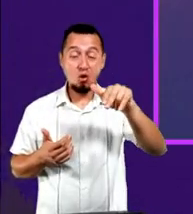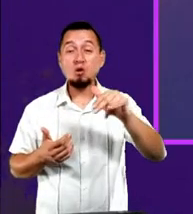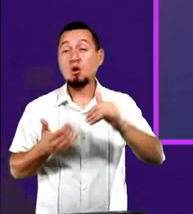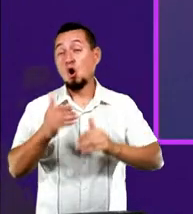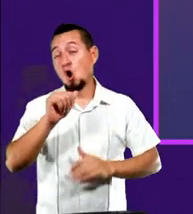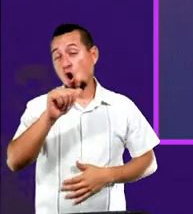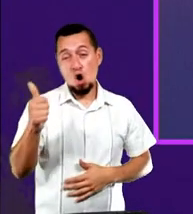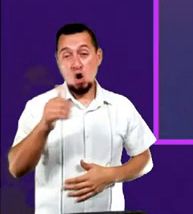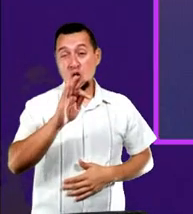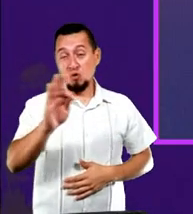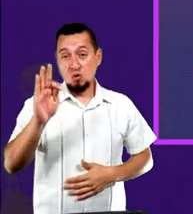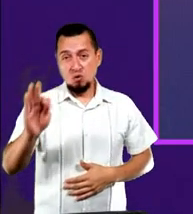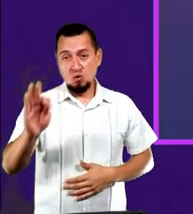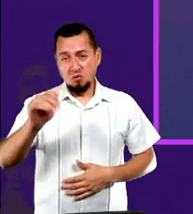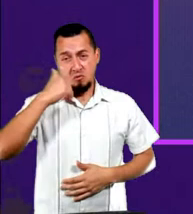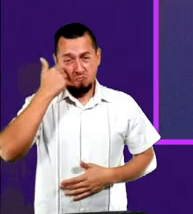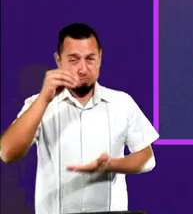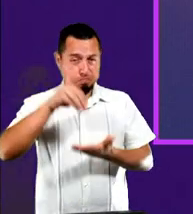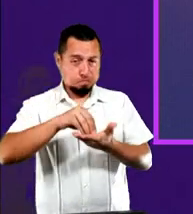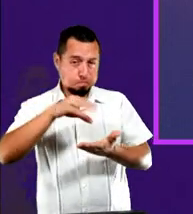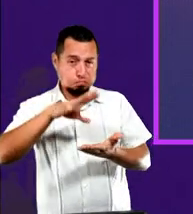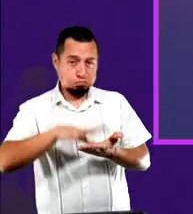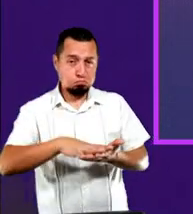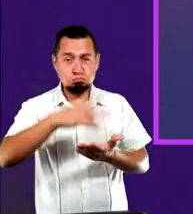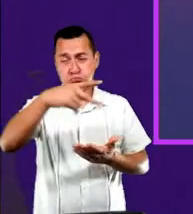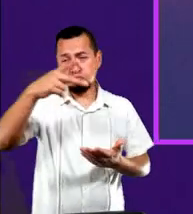nuestra historia